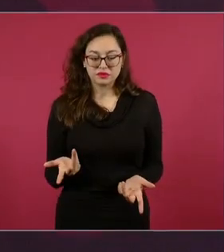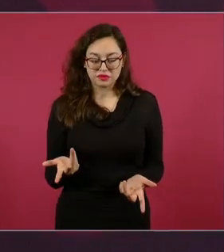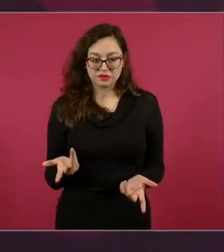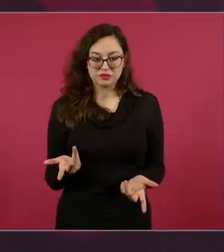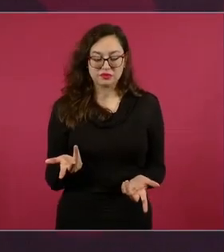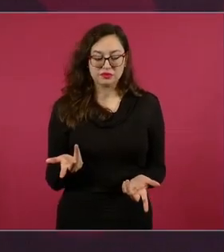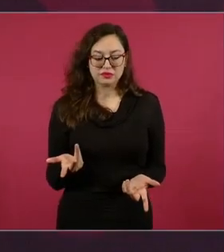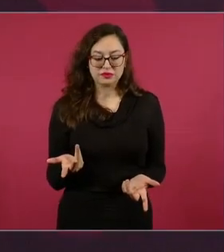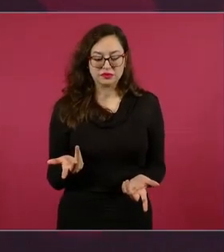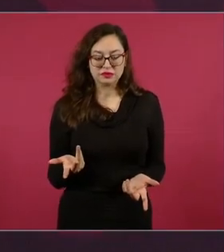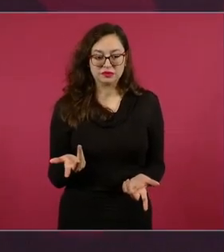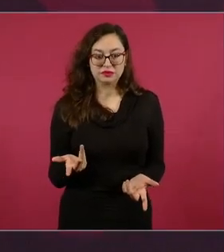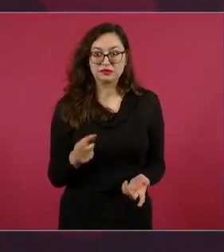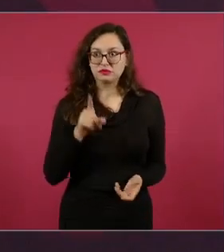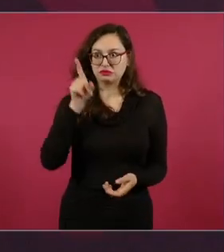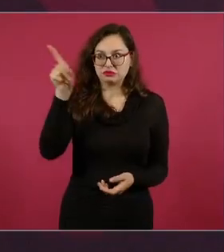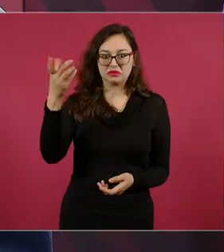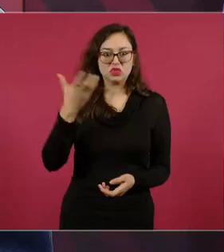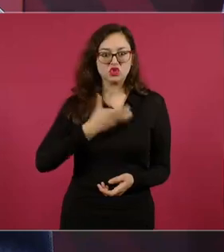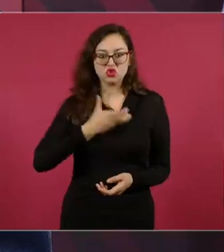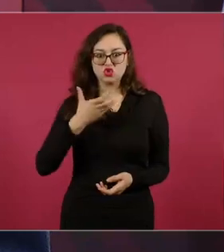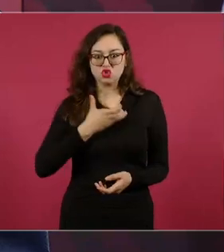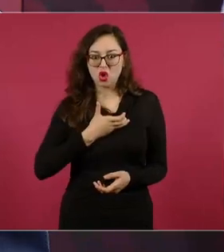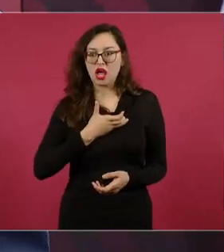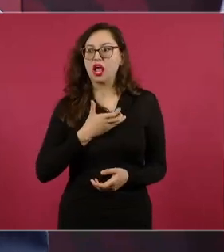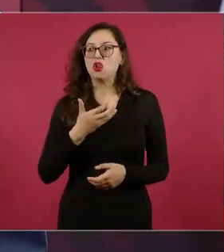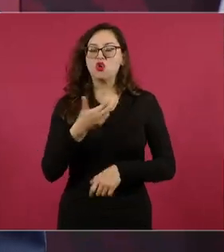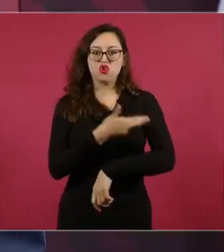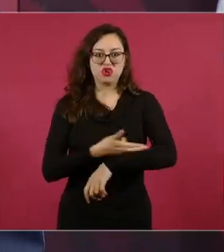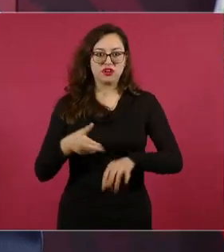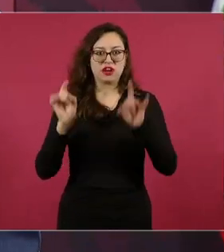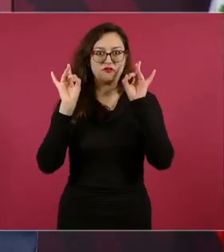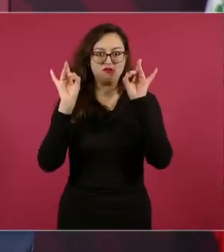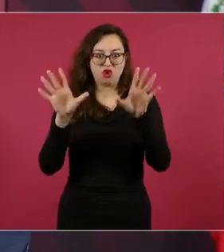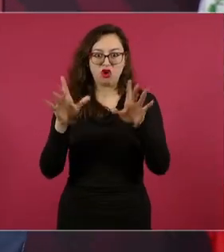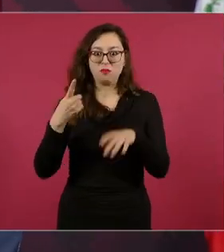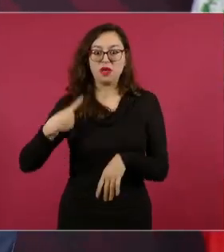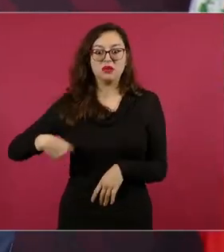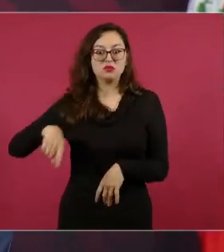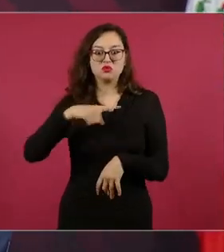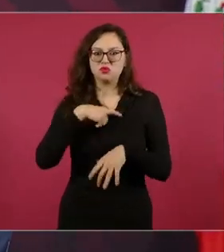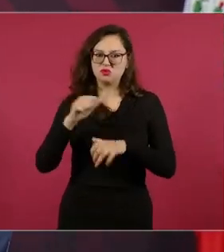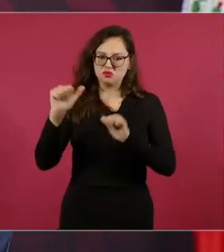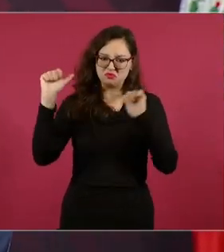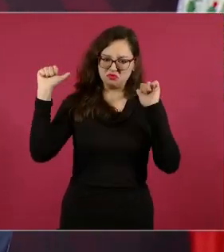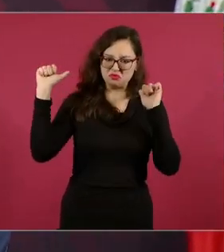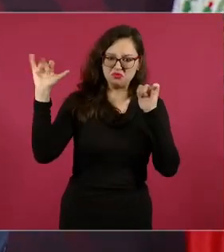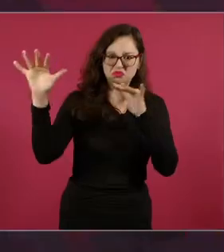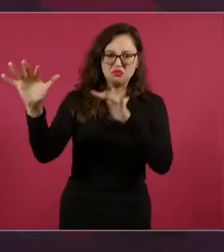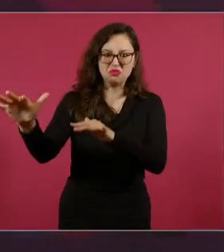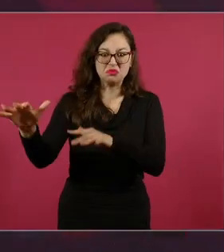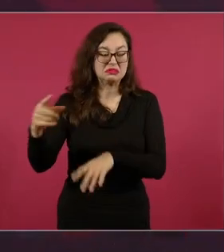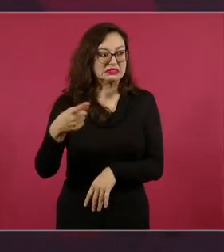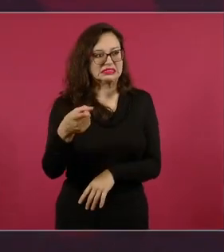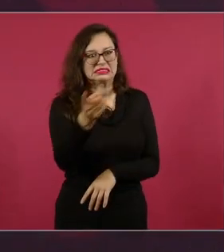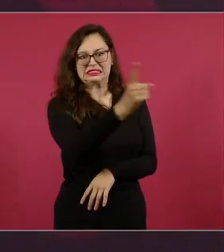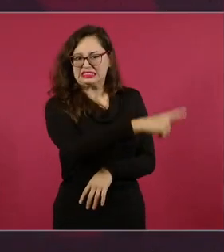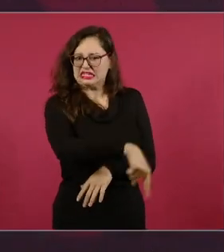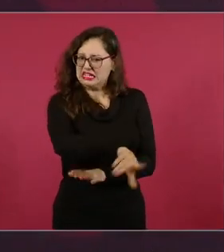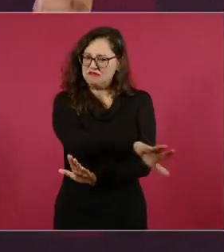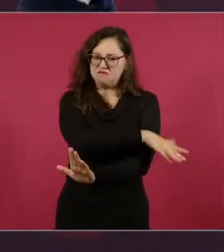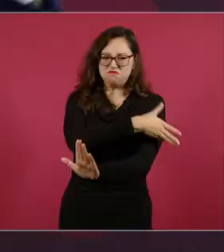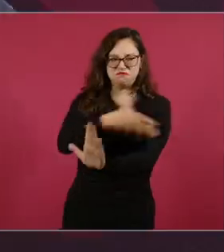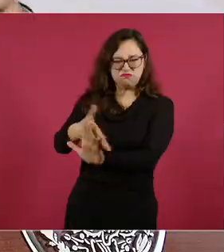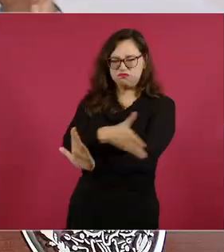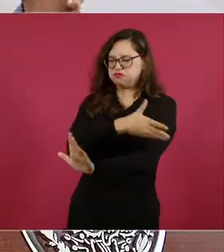en el Zócalo y en Reforma, y se nos lanzaron con todos los medios, ¿no? Y